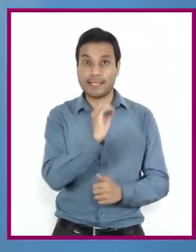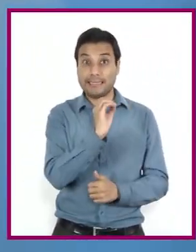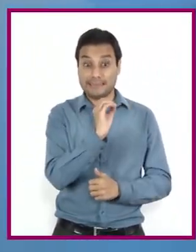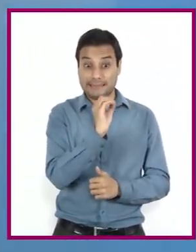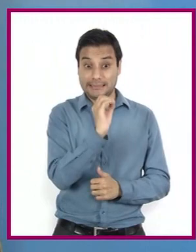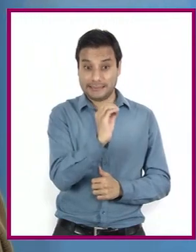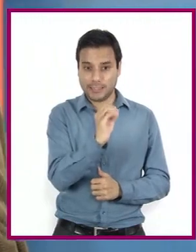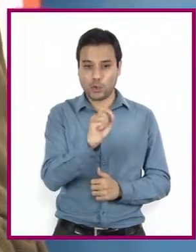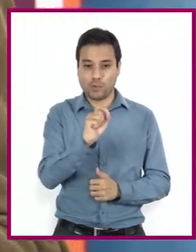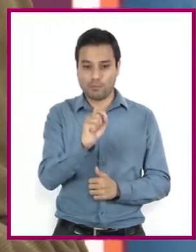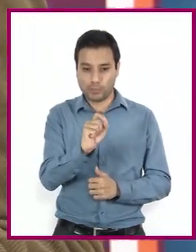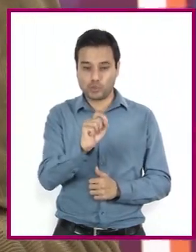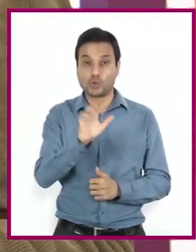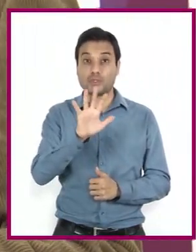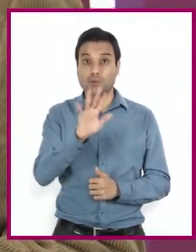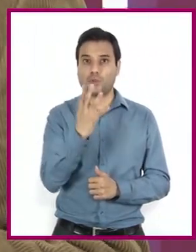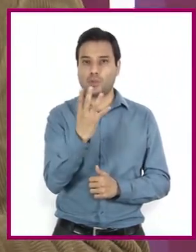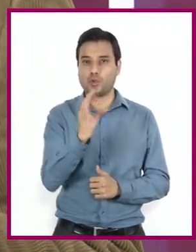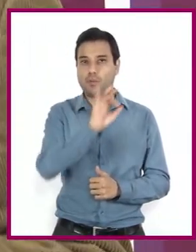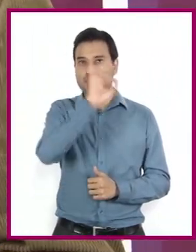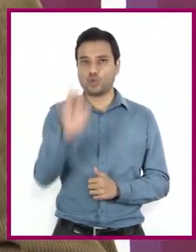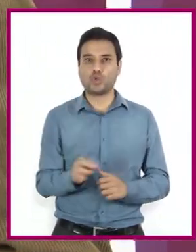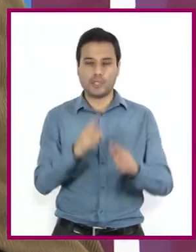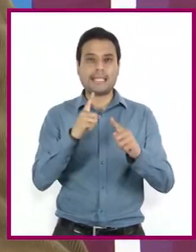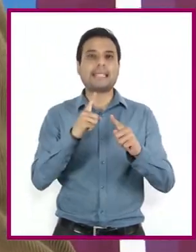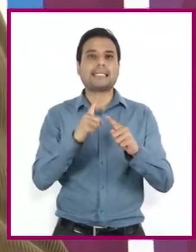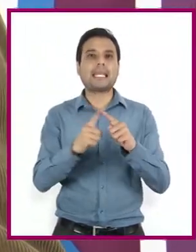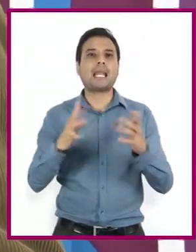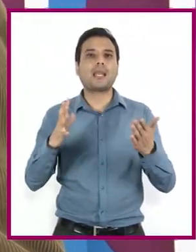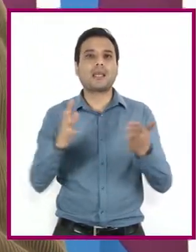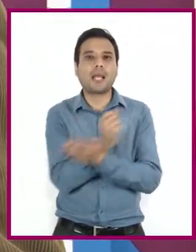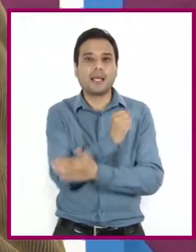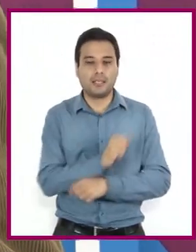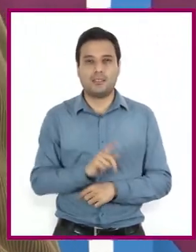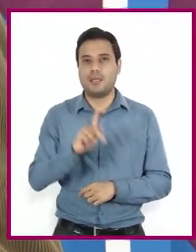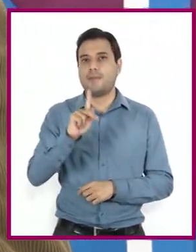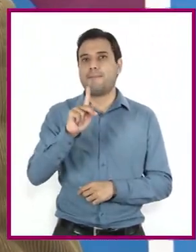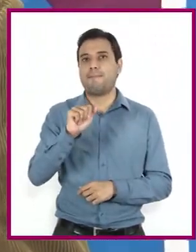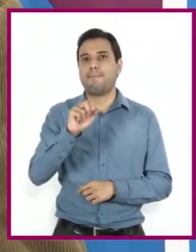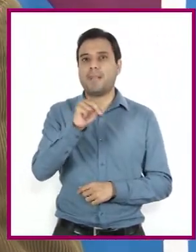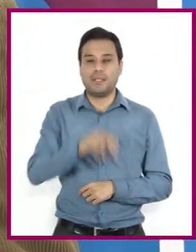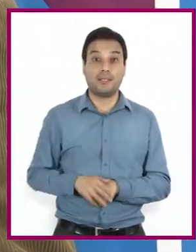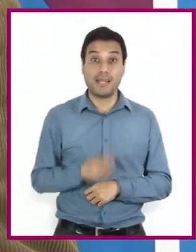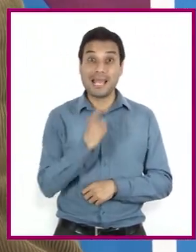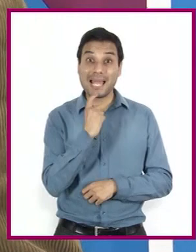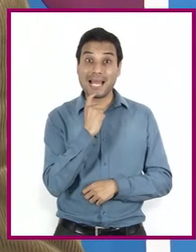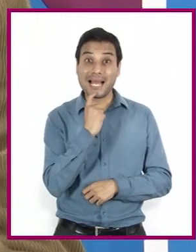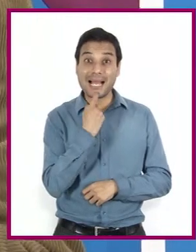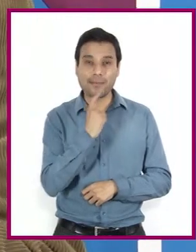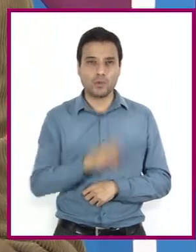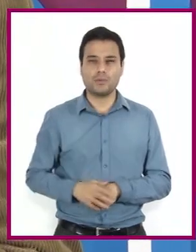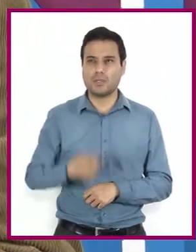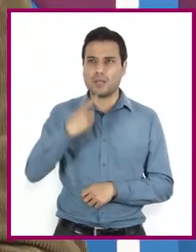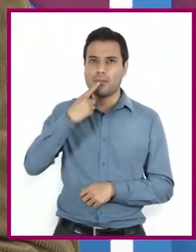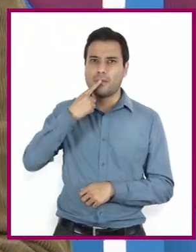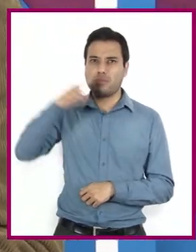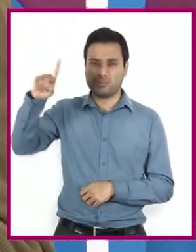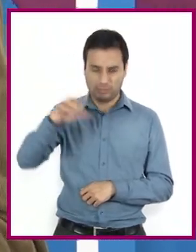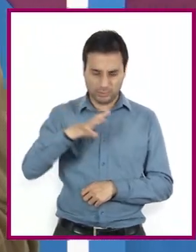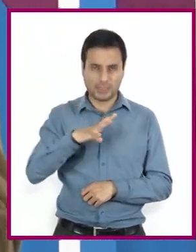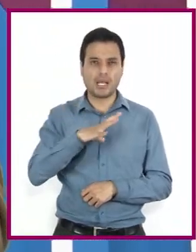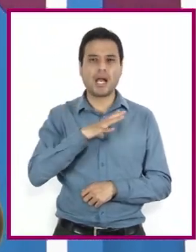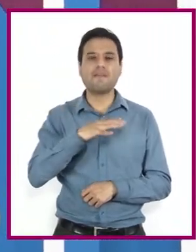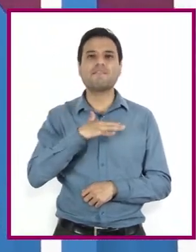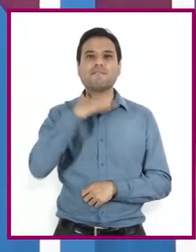0.54%. El IFE declaró triunfador a Felipe Calderón y Andrés Manuel López Obrador denunció un fraude